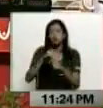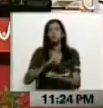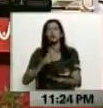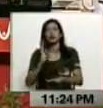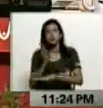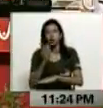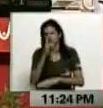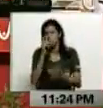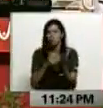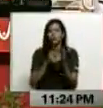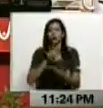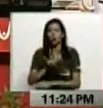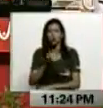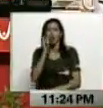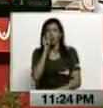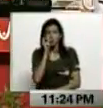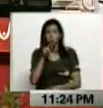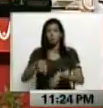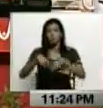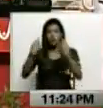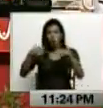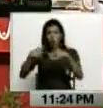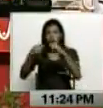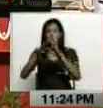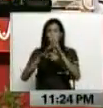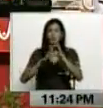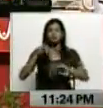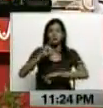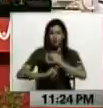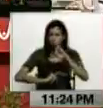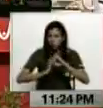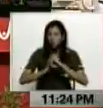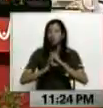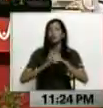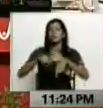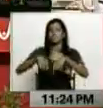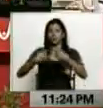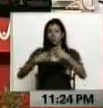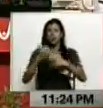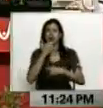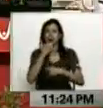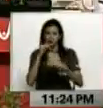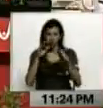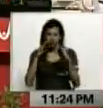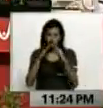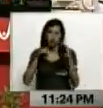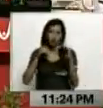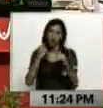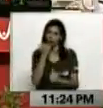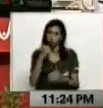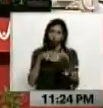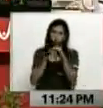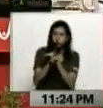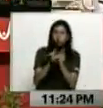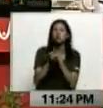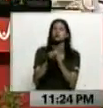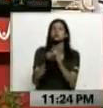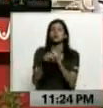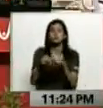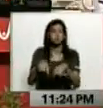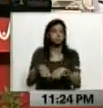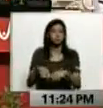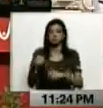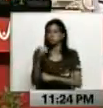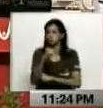sancionado penalmente en el 2004 por los delitos de quebrantamiento de normas internacionales violación de domicilio complicidad en la